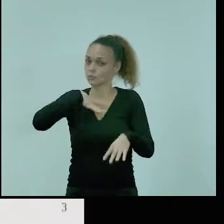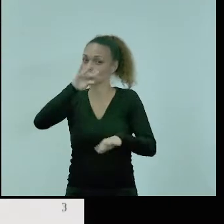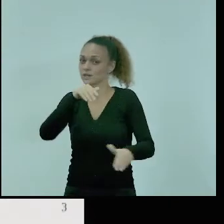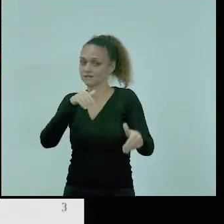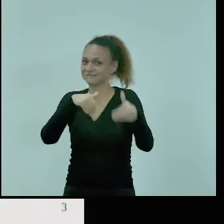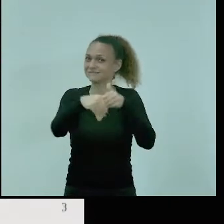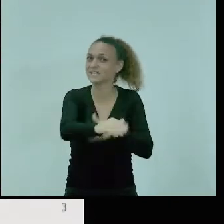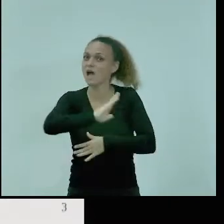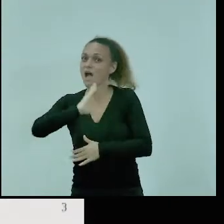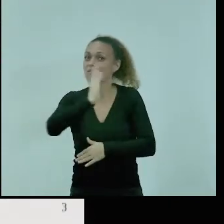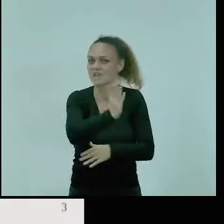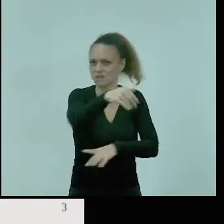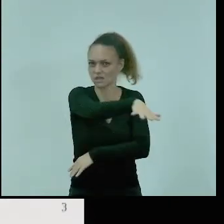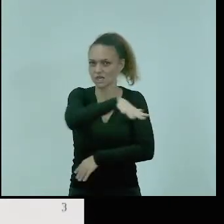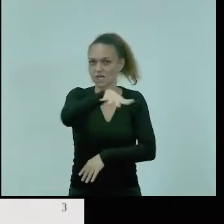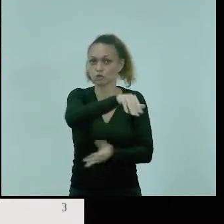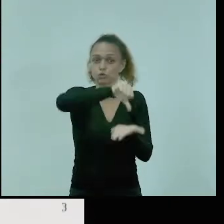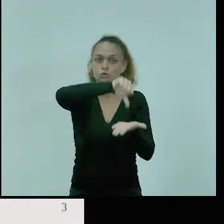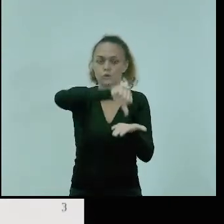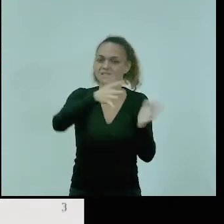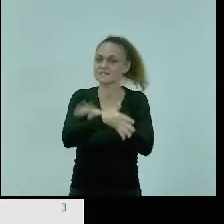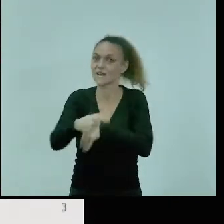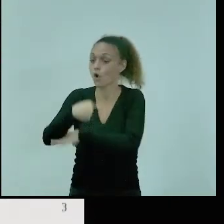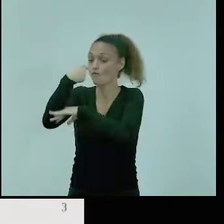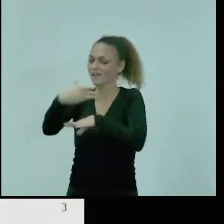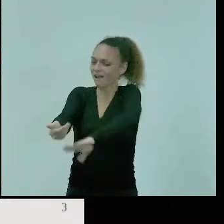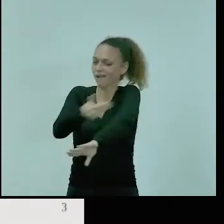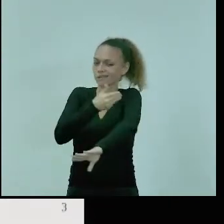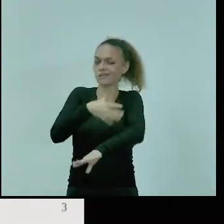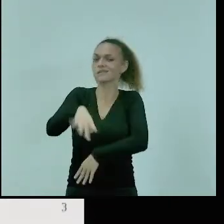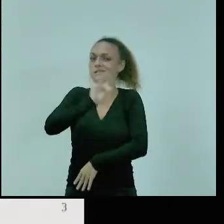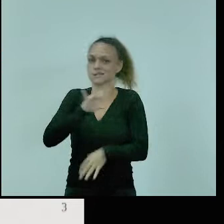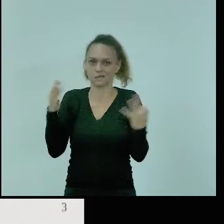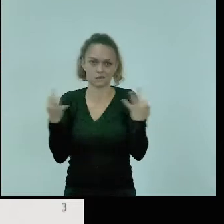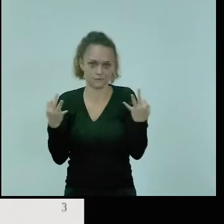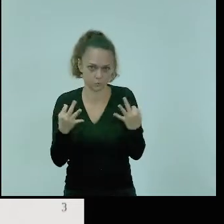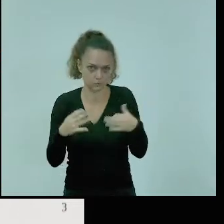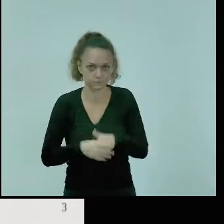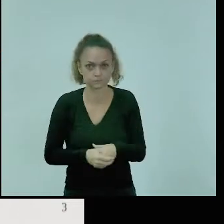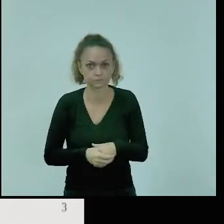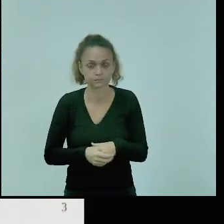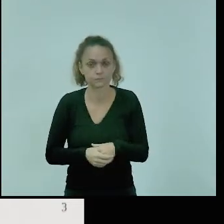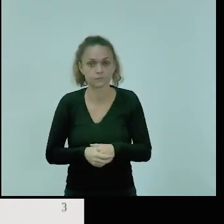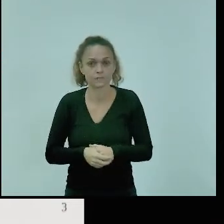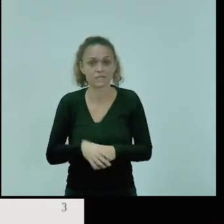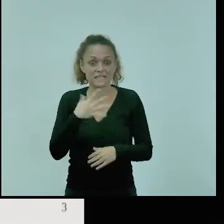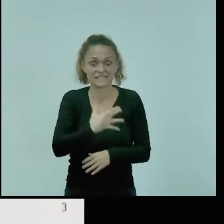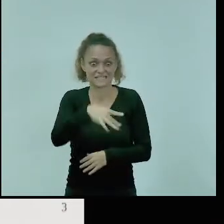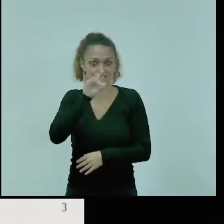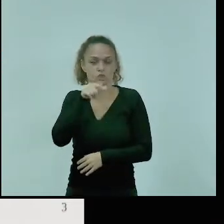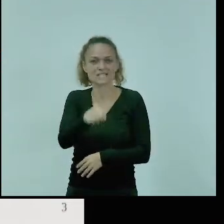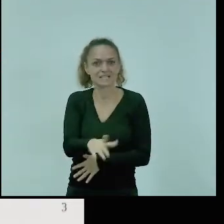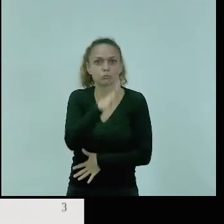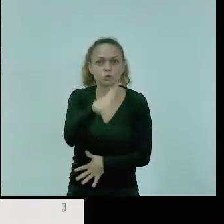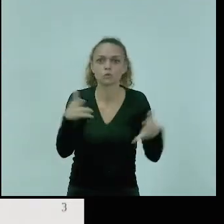entornos urbanos y que nos obligara a tomar decisiones. Estas decisiones no solamente eran de índole de la emergencia, sino que